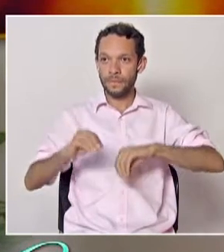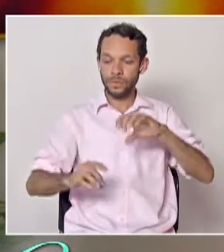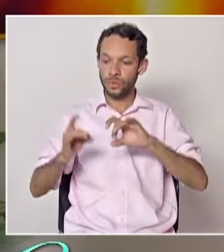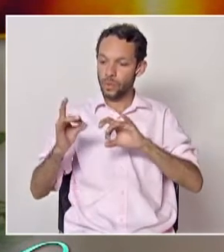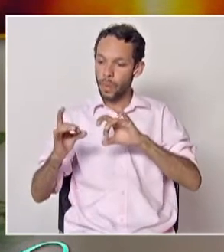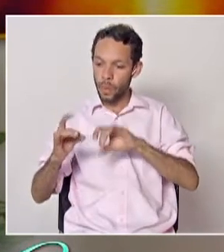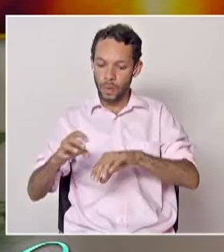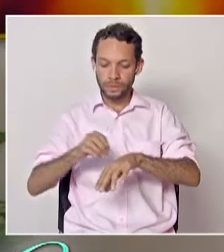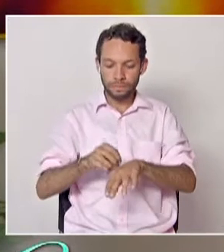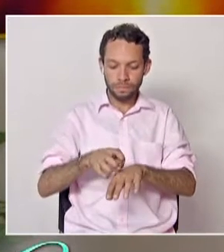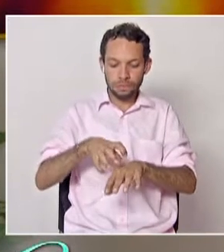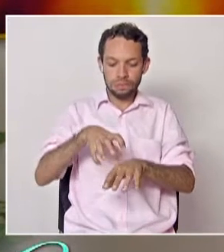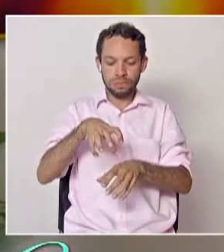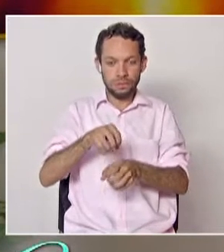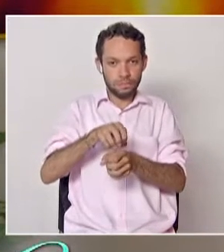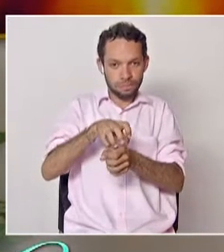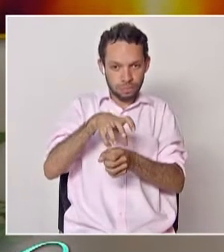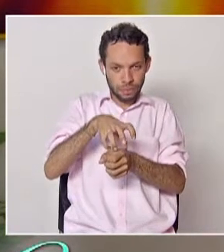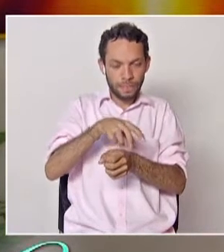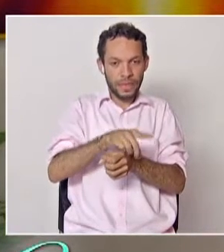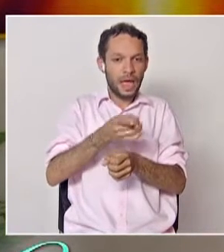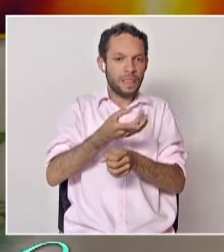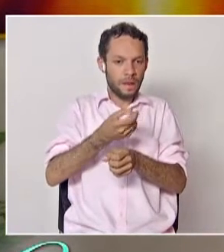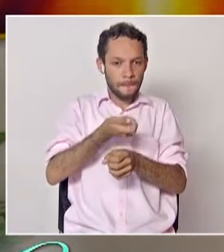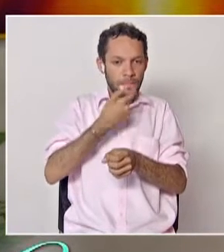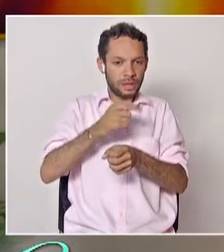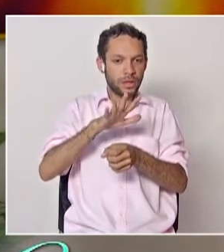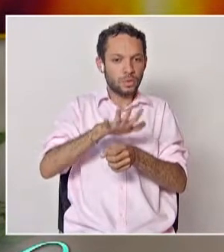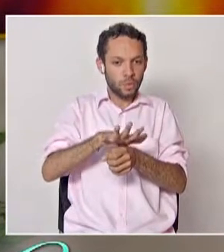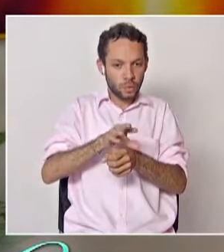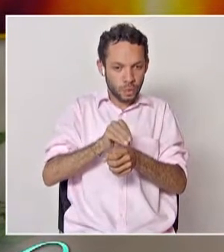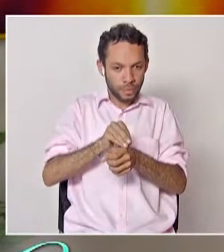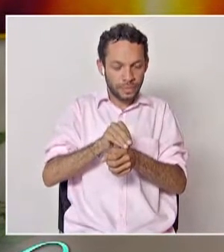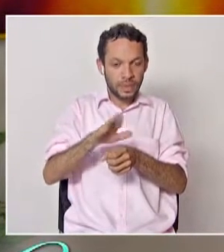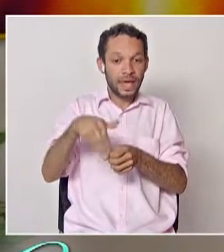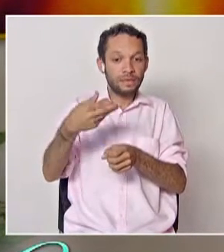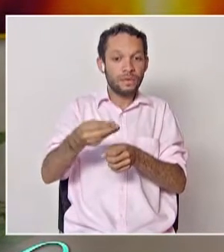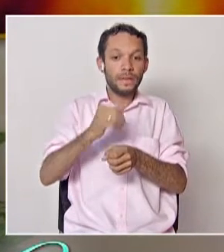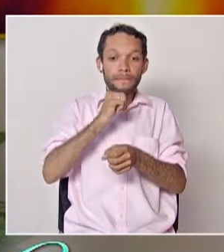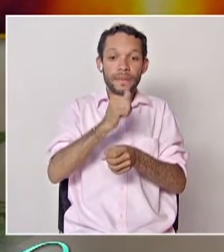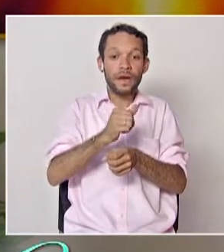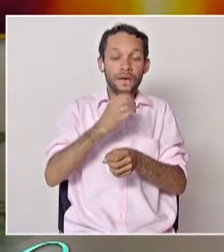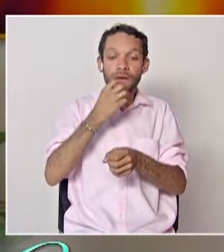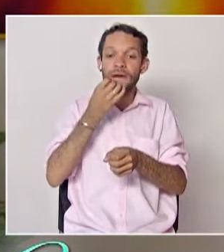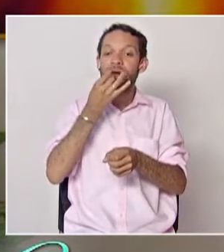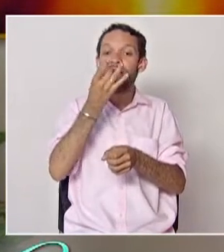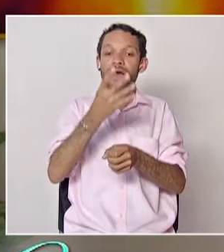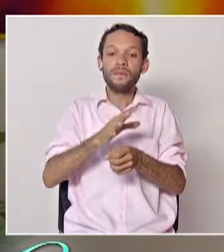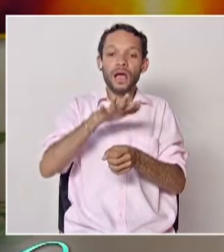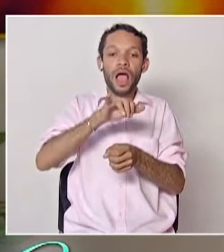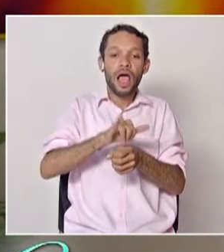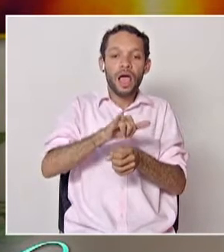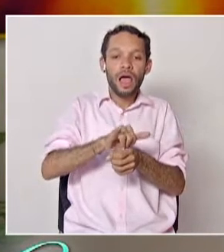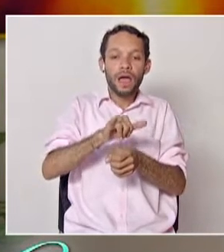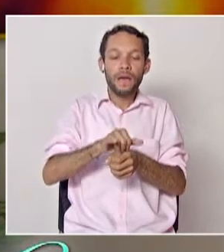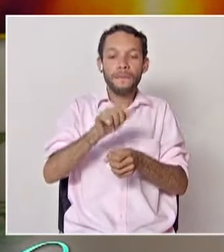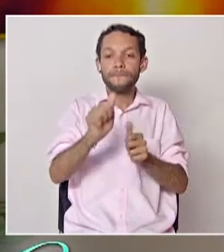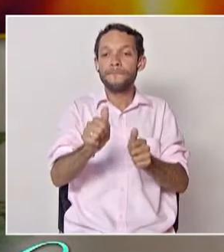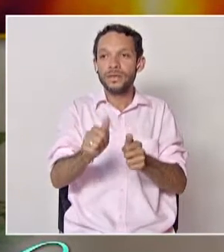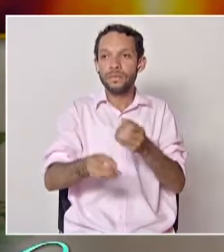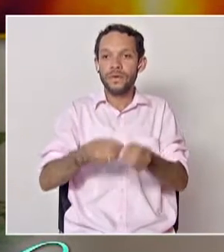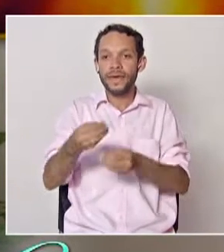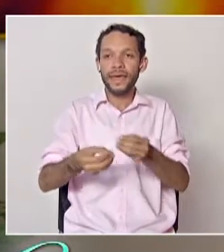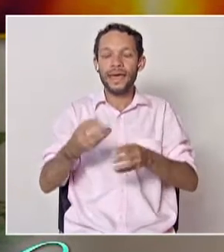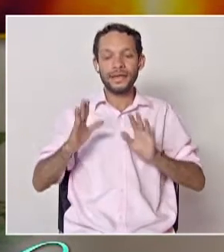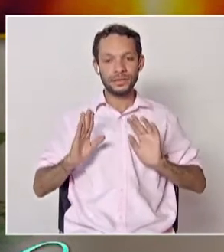me mejora un poquito la parte del síntoma. Pero ahí es donde tenemos que entender la historia clínica. ¿Usted qué estaba haciendo? ¿A raíz